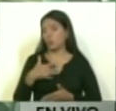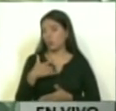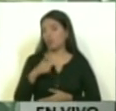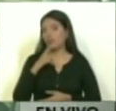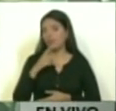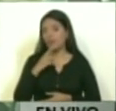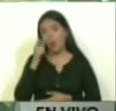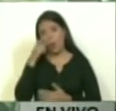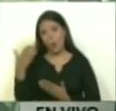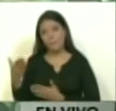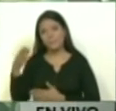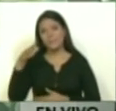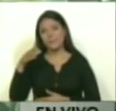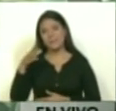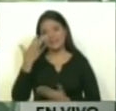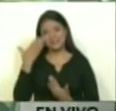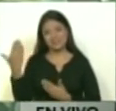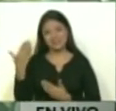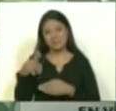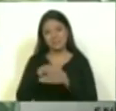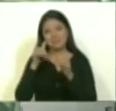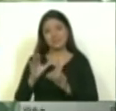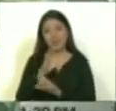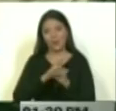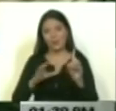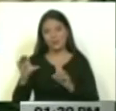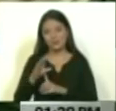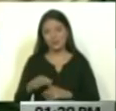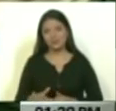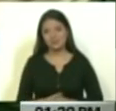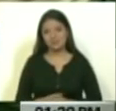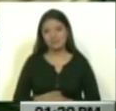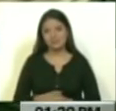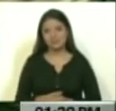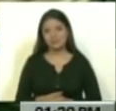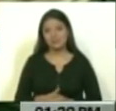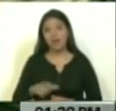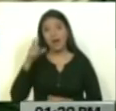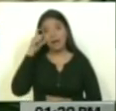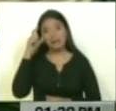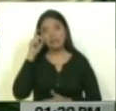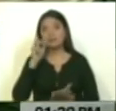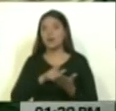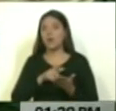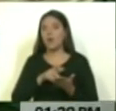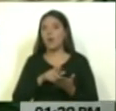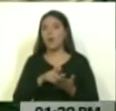Pablo Iglesias de Venezuela. Freddy Ñañez. Hoy Ernesto Villegas llegó demorado.